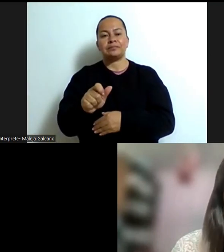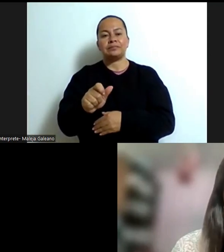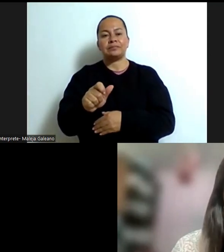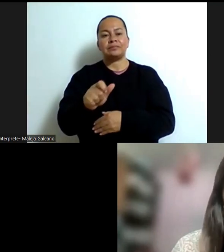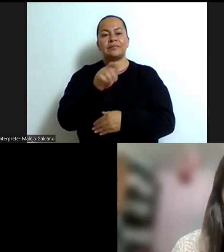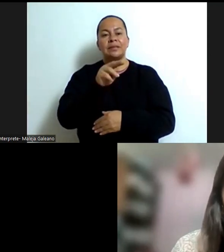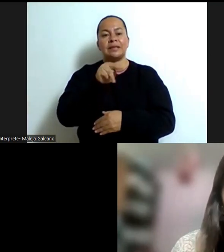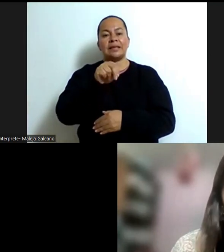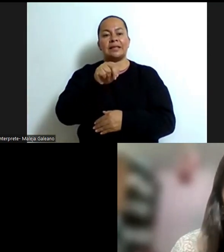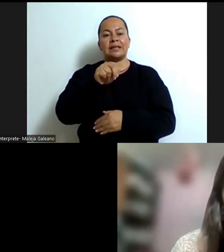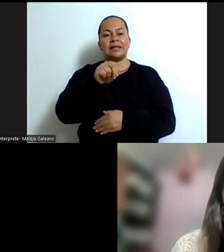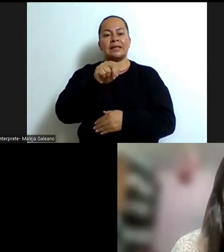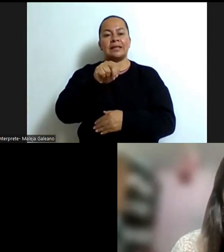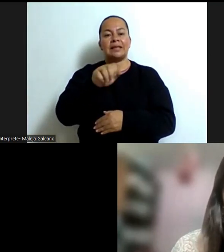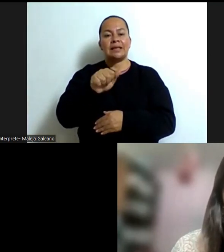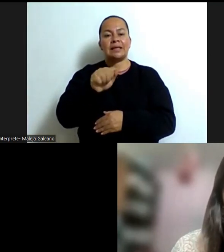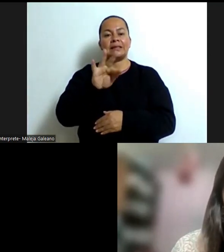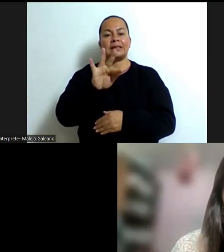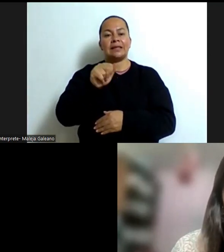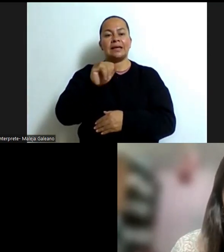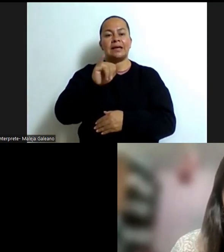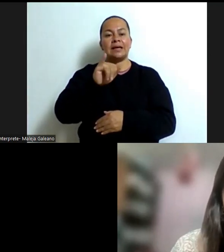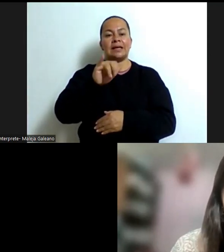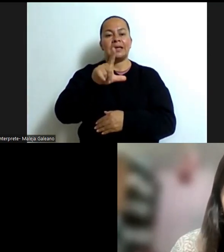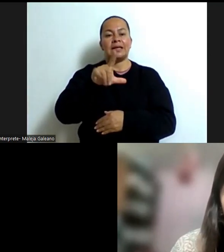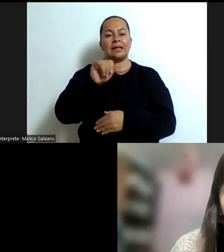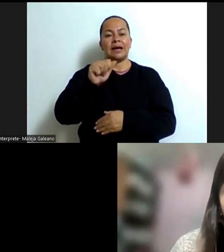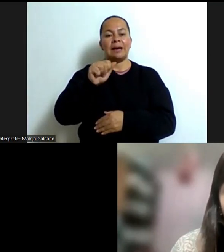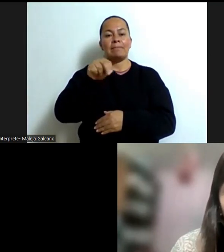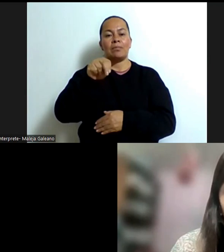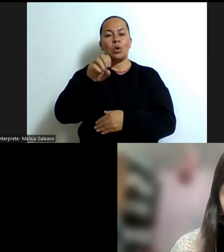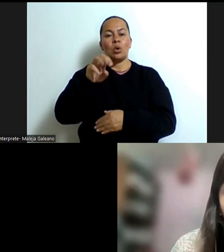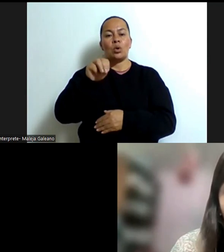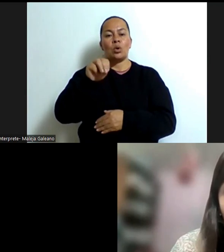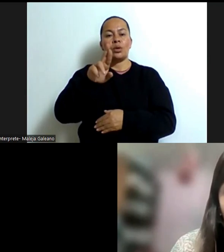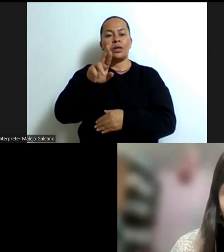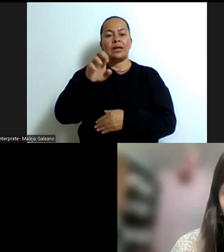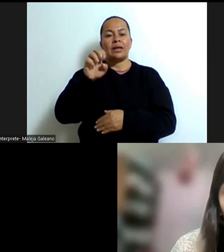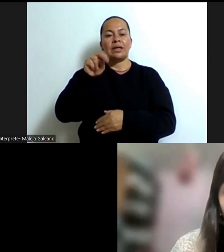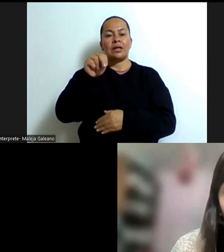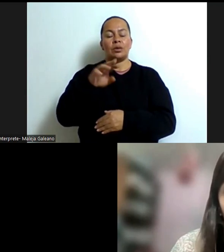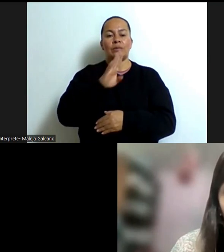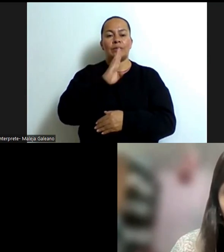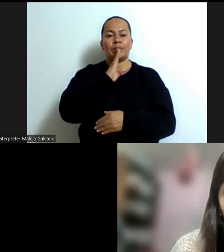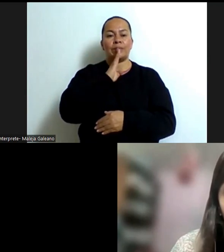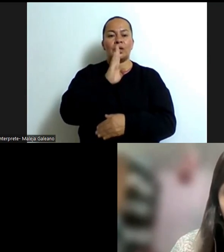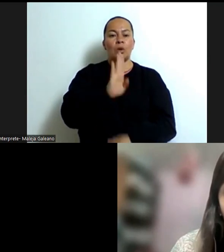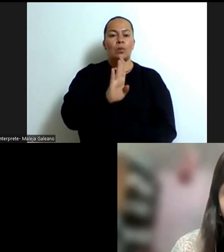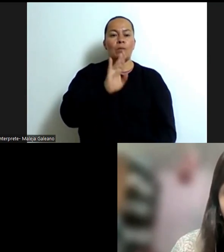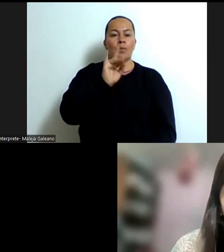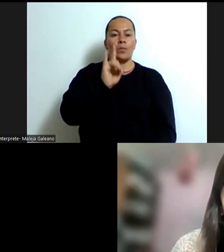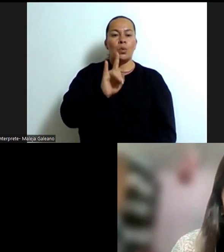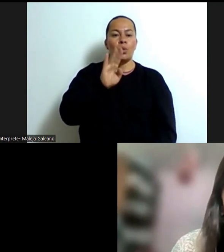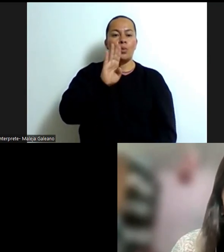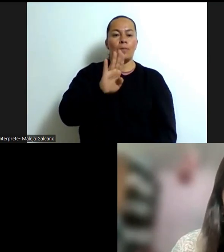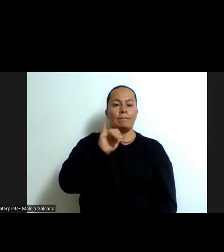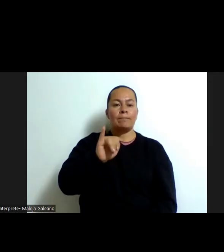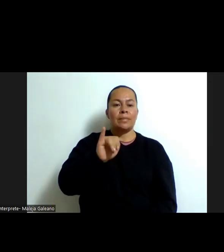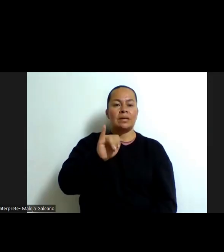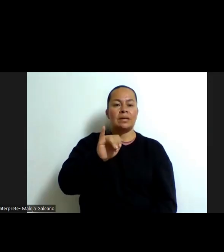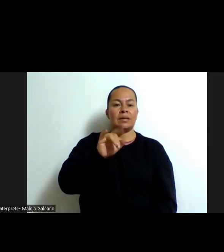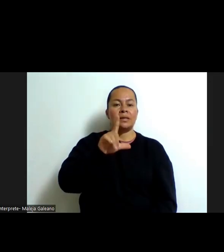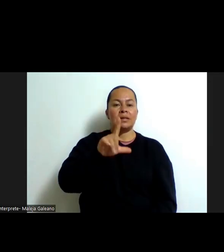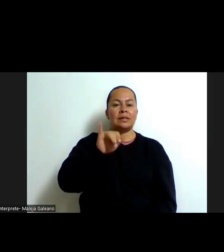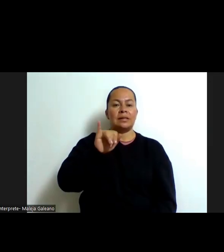Moreno bubulina espérenme un segundo aquí la coloco